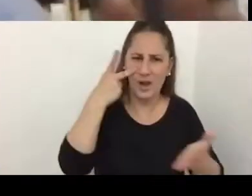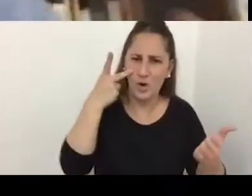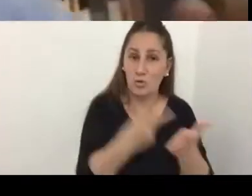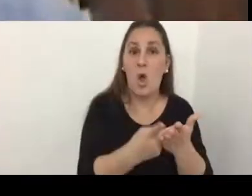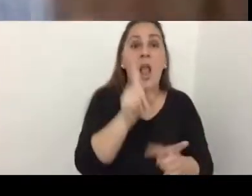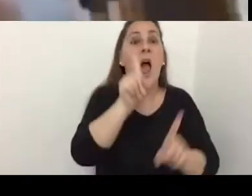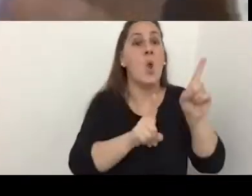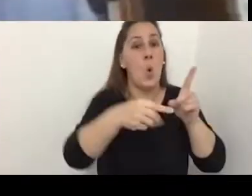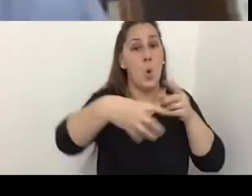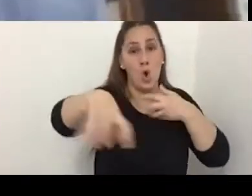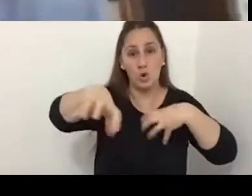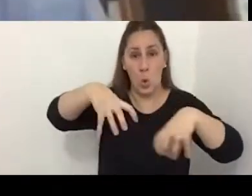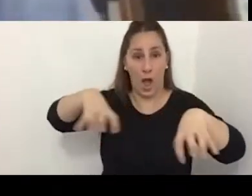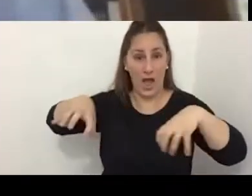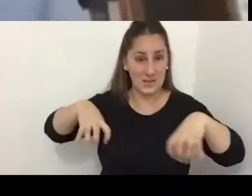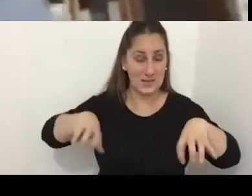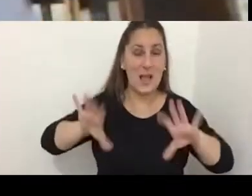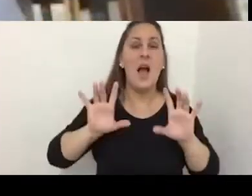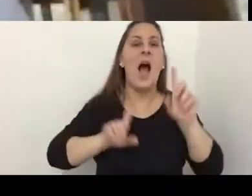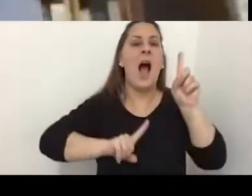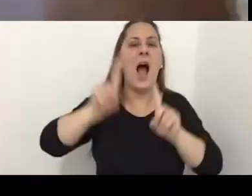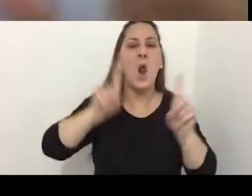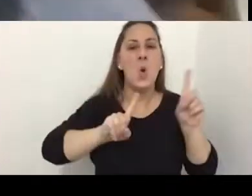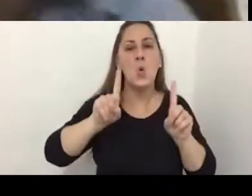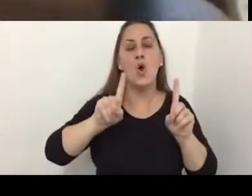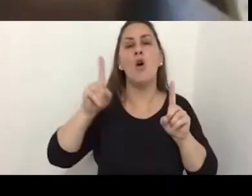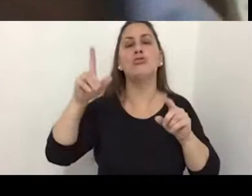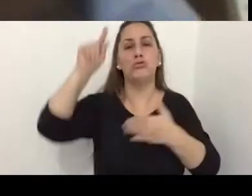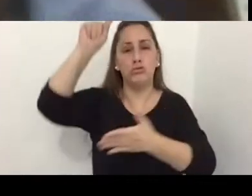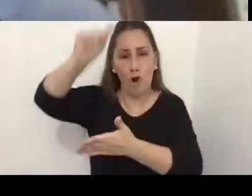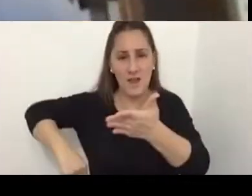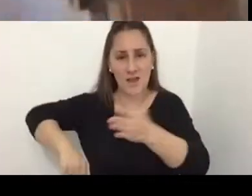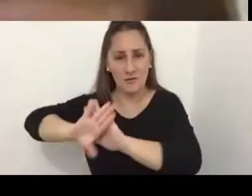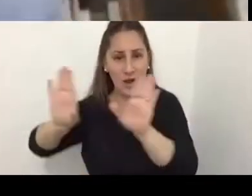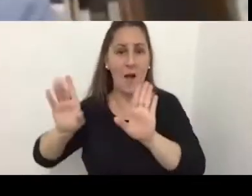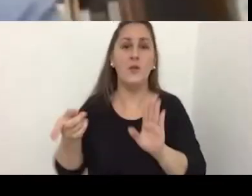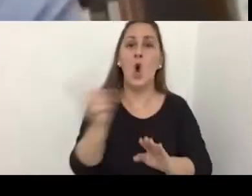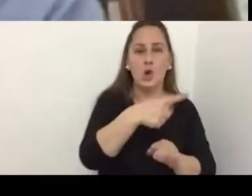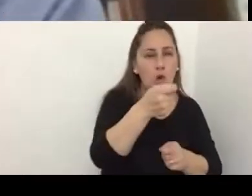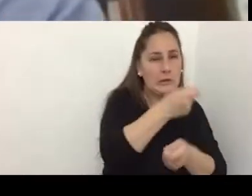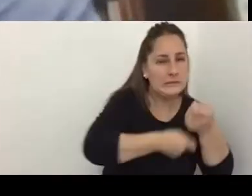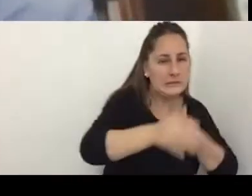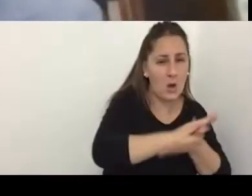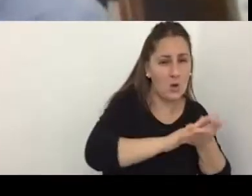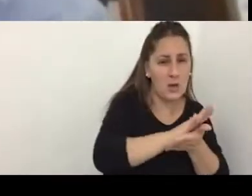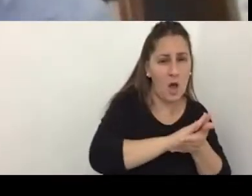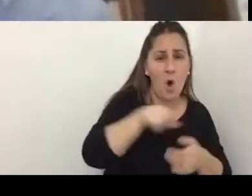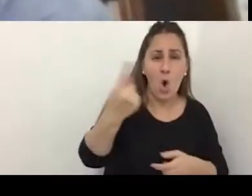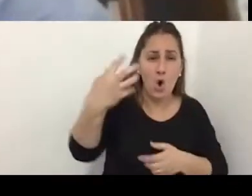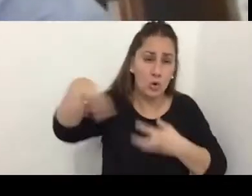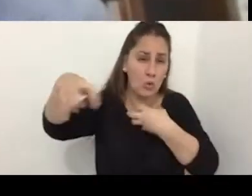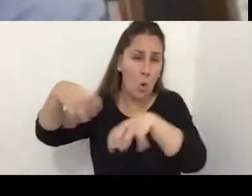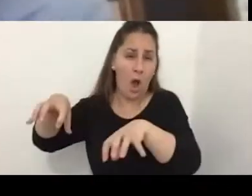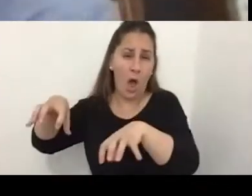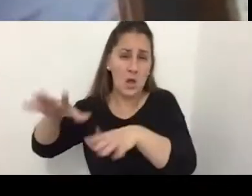lugares, y en algunos lugares se han obtenido convenios y en algunos lugares se llega a negociar, porque en otros no se llega a negociar hoy en